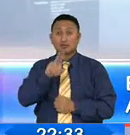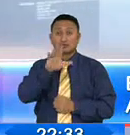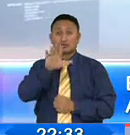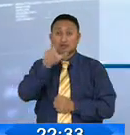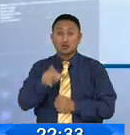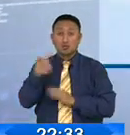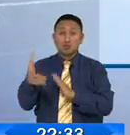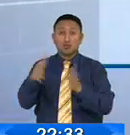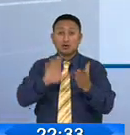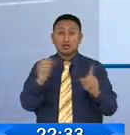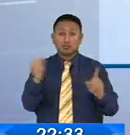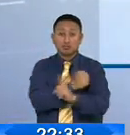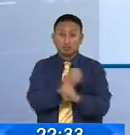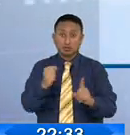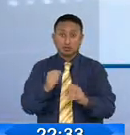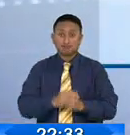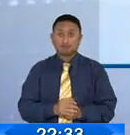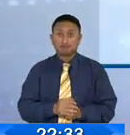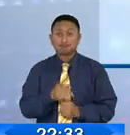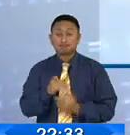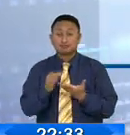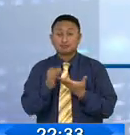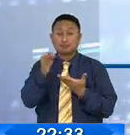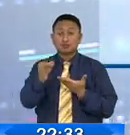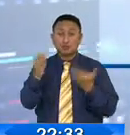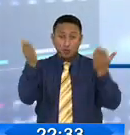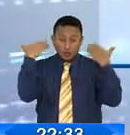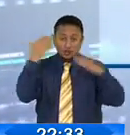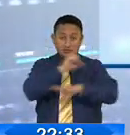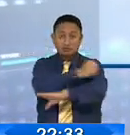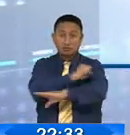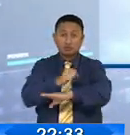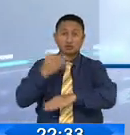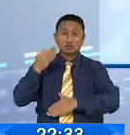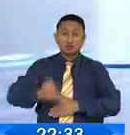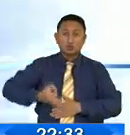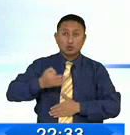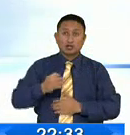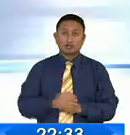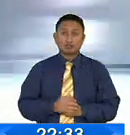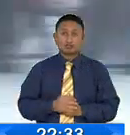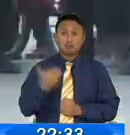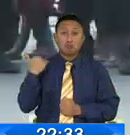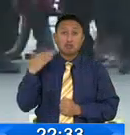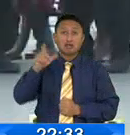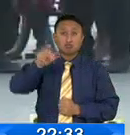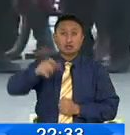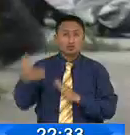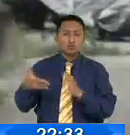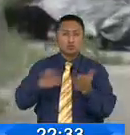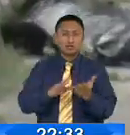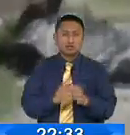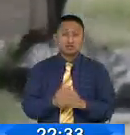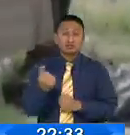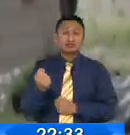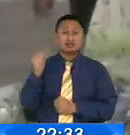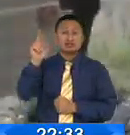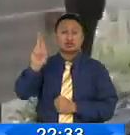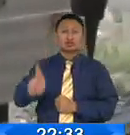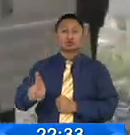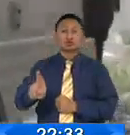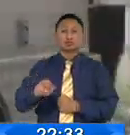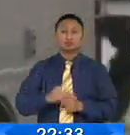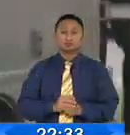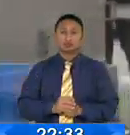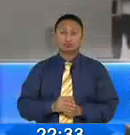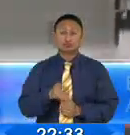violentas en la zona 8, que corresponde a Guayaquil, San Borondón y Durán. La mayoría de los casos se presentaron en el sur de la ciudad. Algo